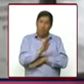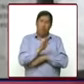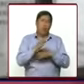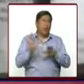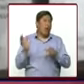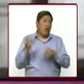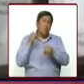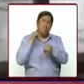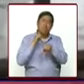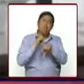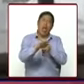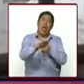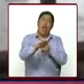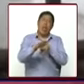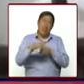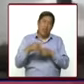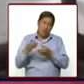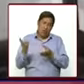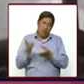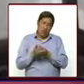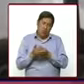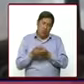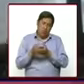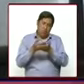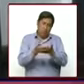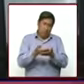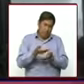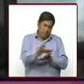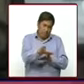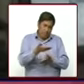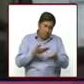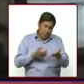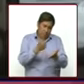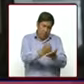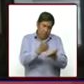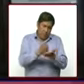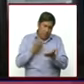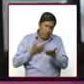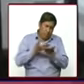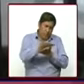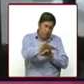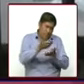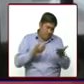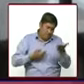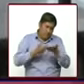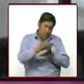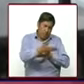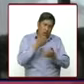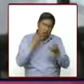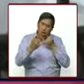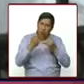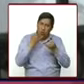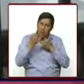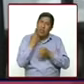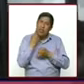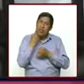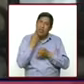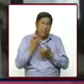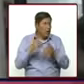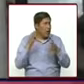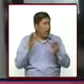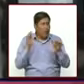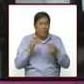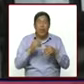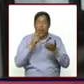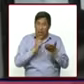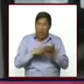ha llegado administrativos de la Comisión Mixta de Justicia Plural, trayendo el informe que tú hacías alusión,